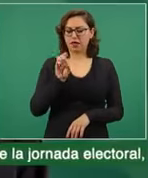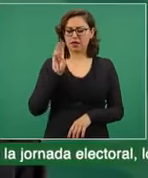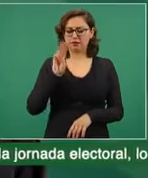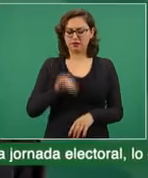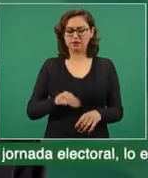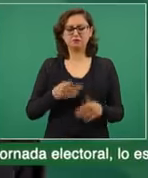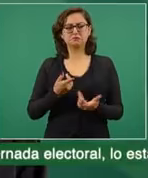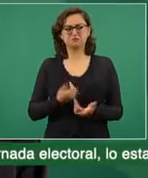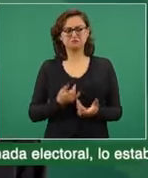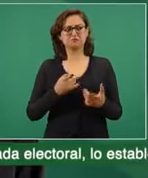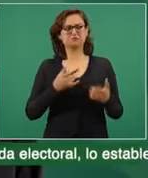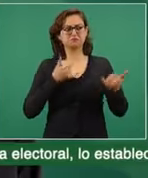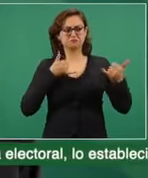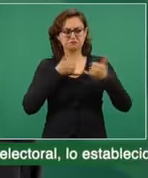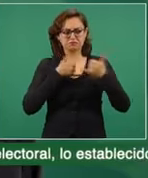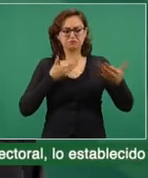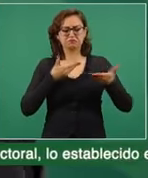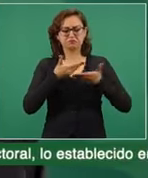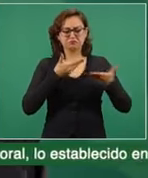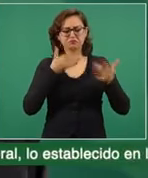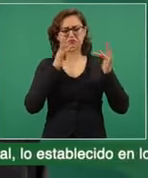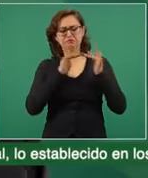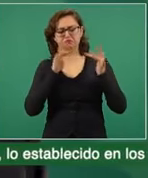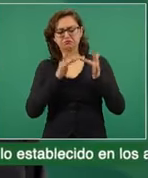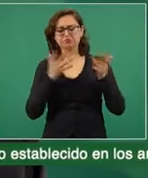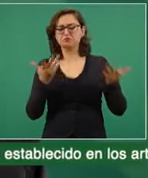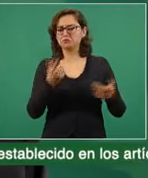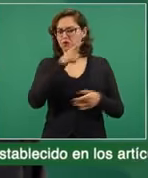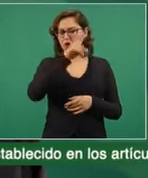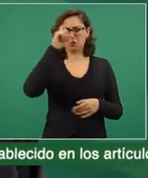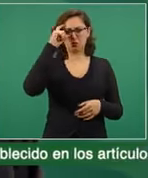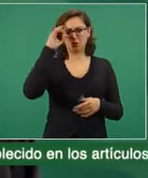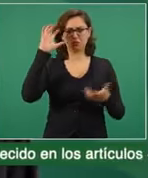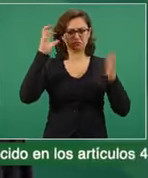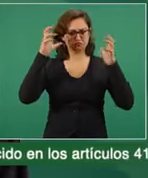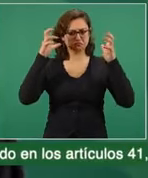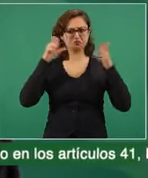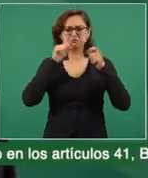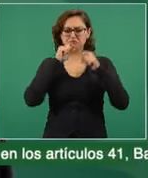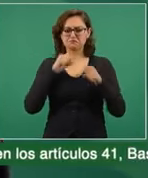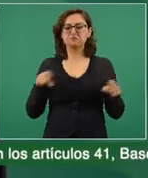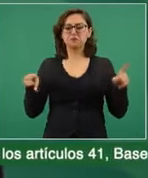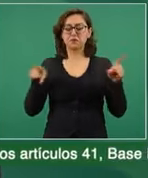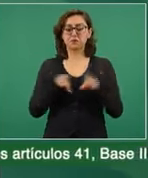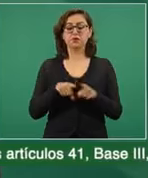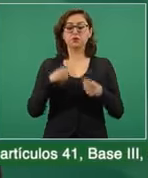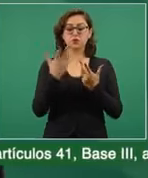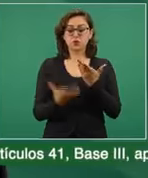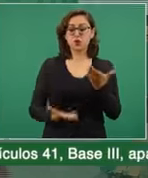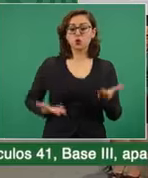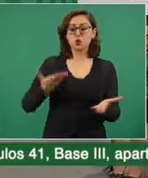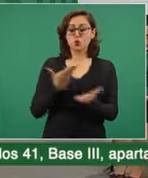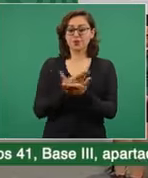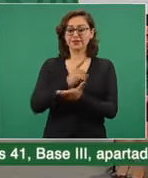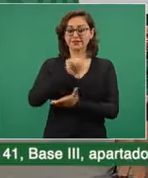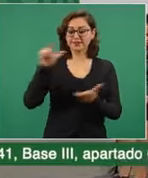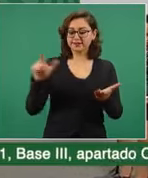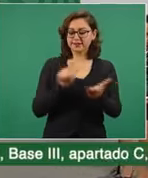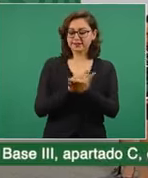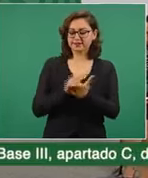hablando de lo mismo, inclusive está proponiendo una reforma para tener